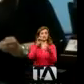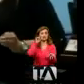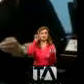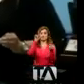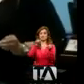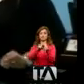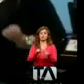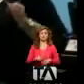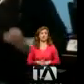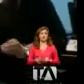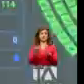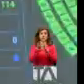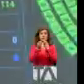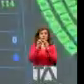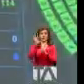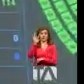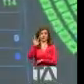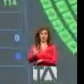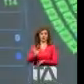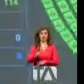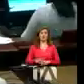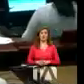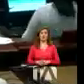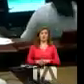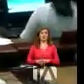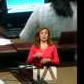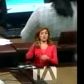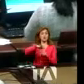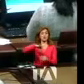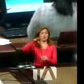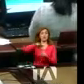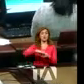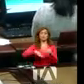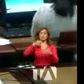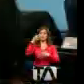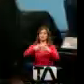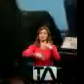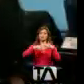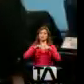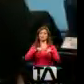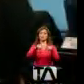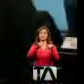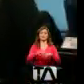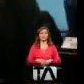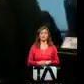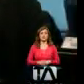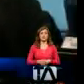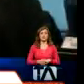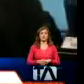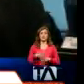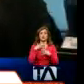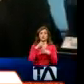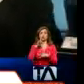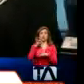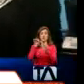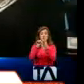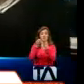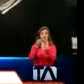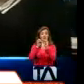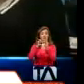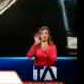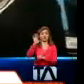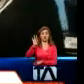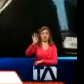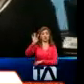acuerdo con el artículo 98. Sin embargo, sumaron su voto para que este permanezca. No me gusta el artículo 98, pero